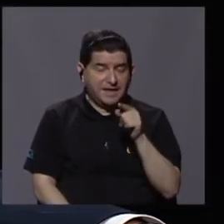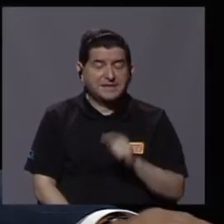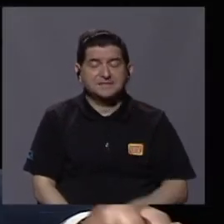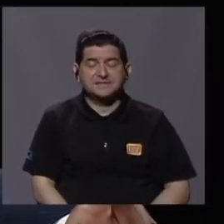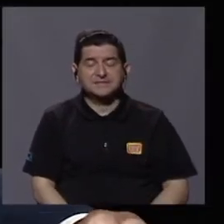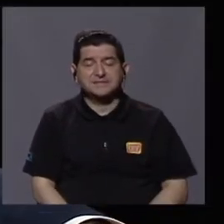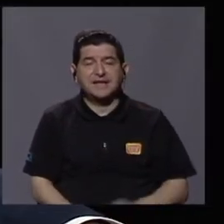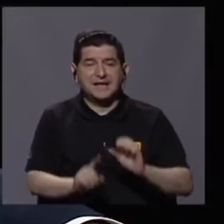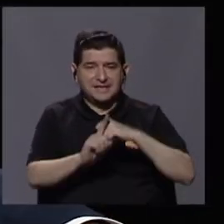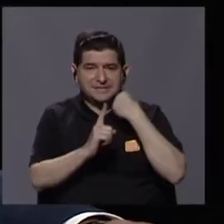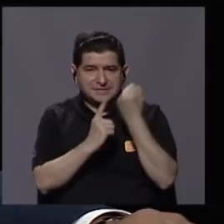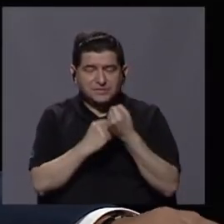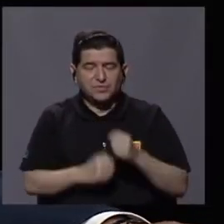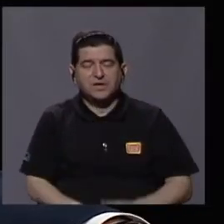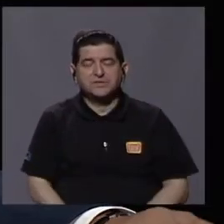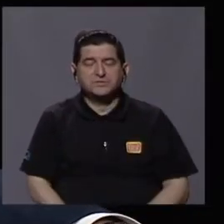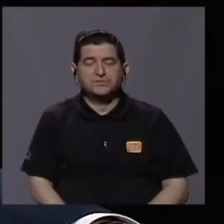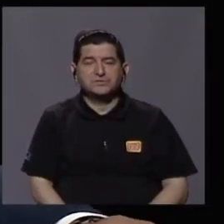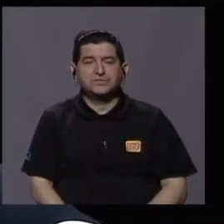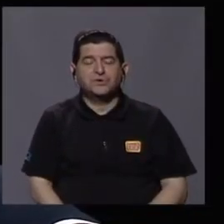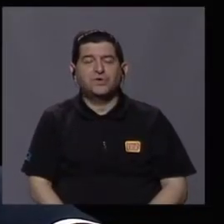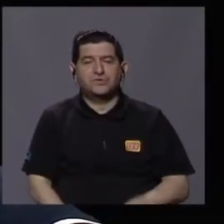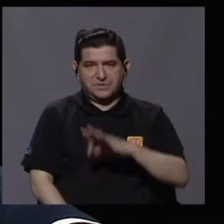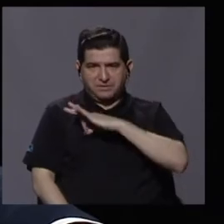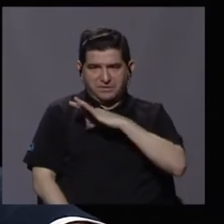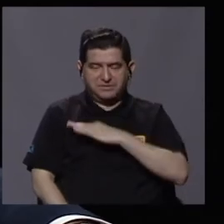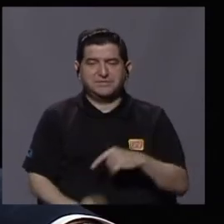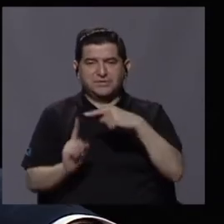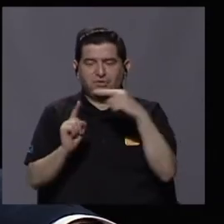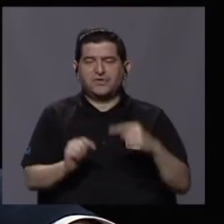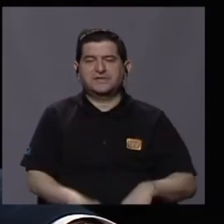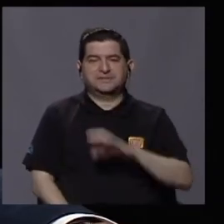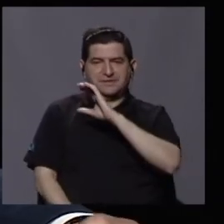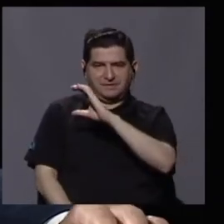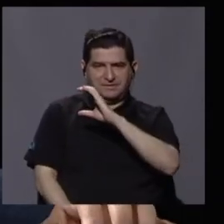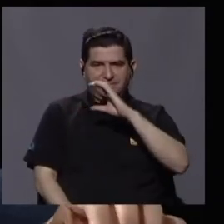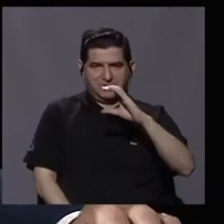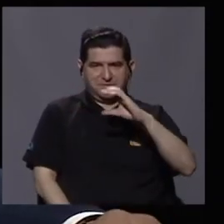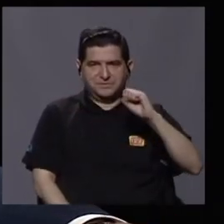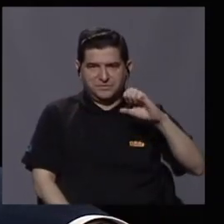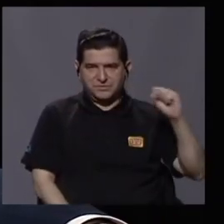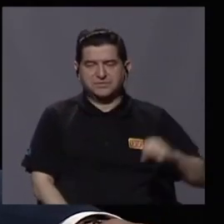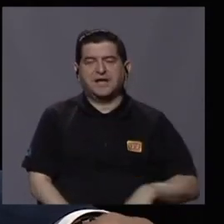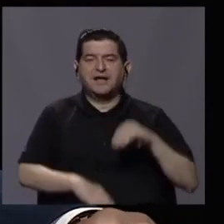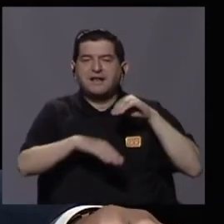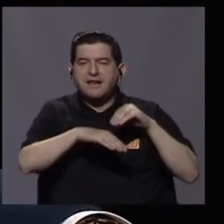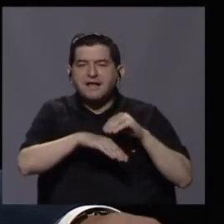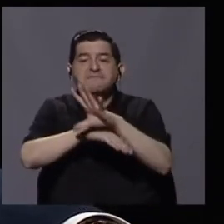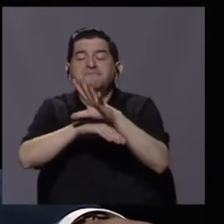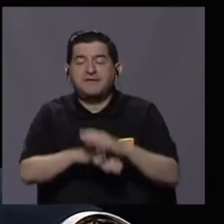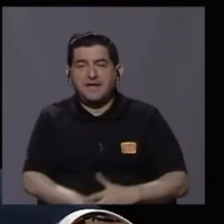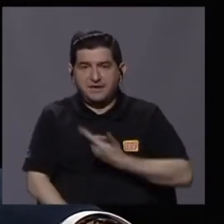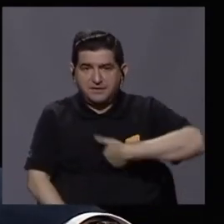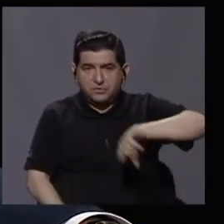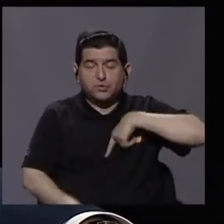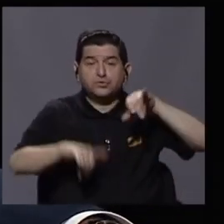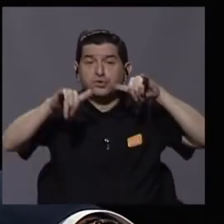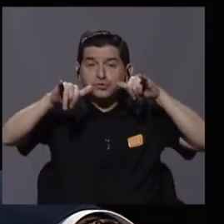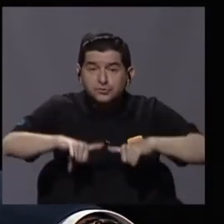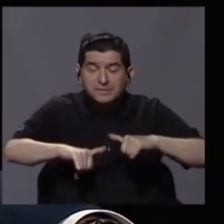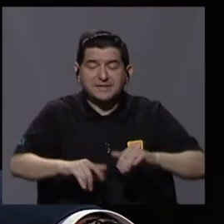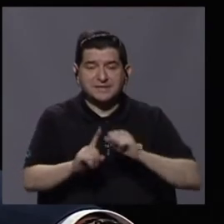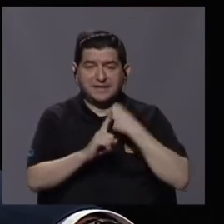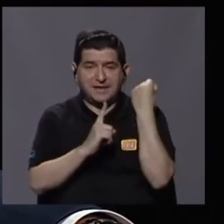bienestar el que ha hecho desde la caja costarricense del seguro social un efecto en el que hemos podido sostener la